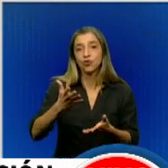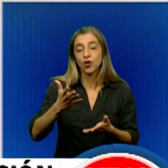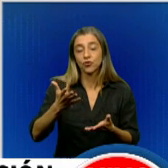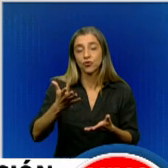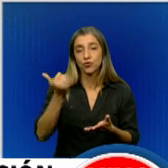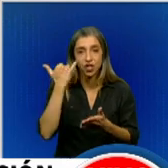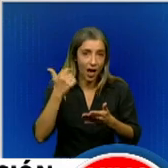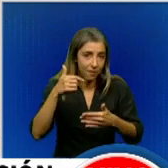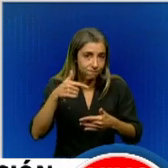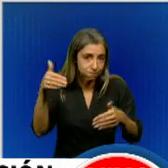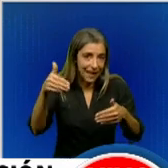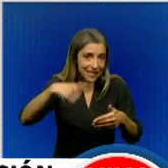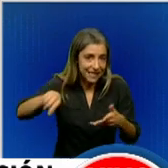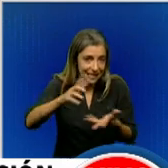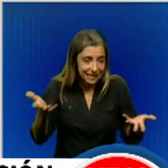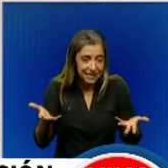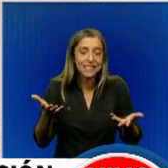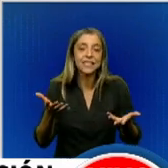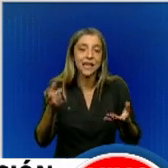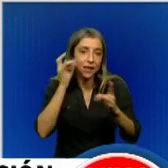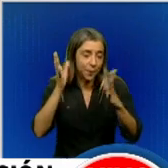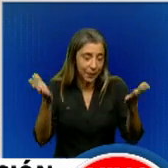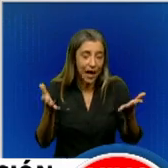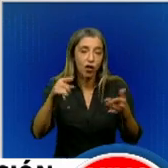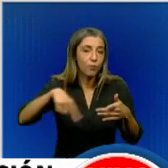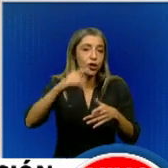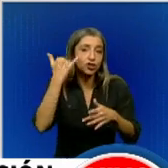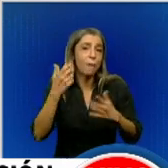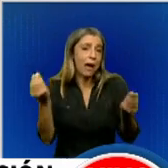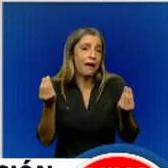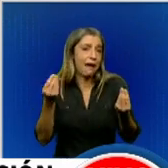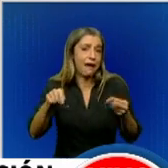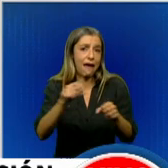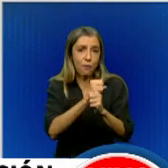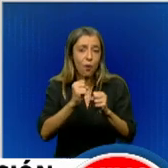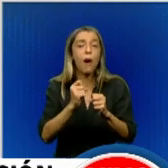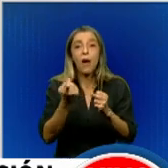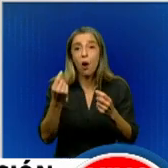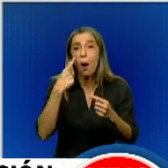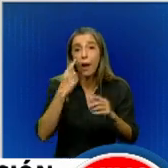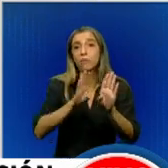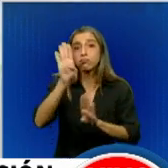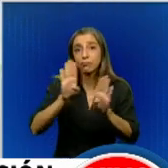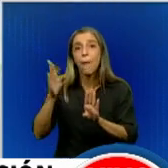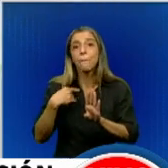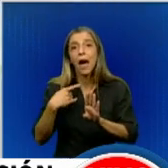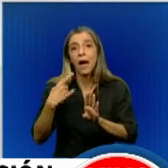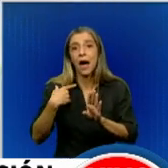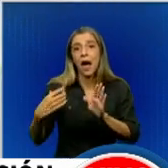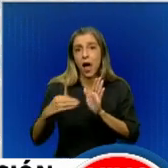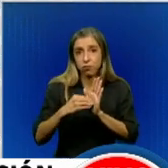de los presentes del cuerpo perdón a fin de autorizar los sirvan se señalar su voto